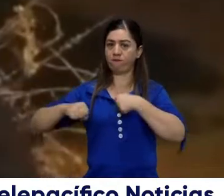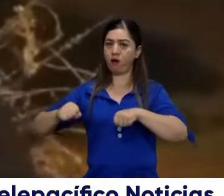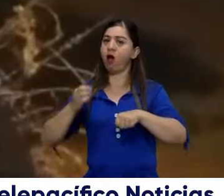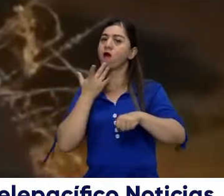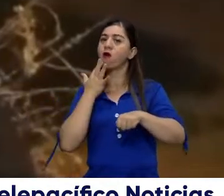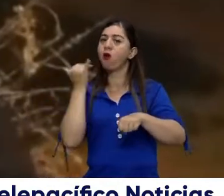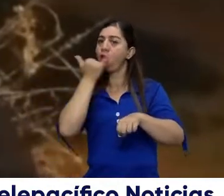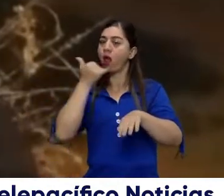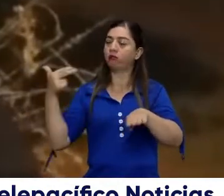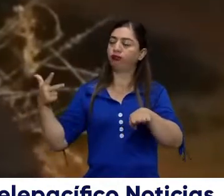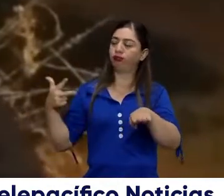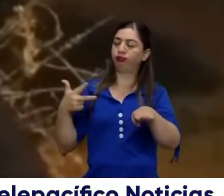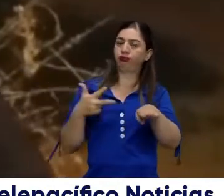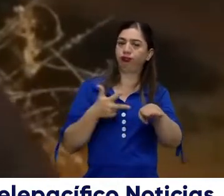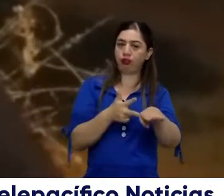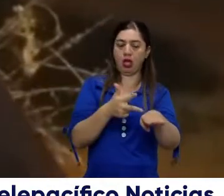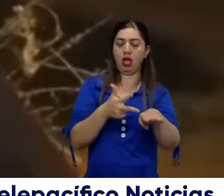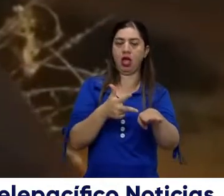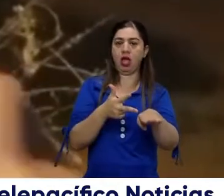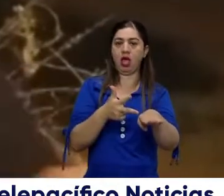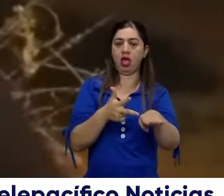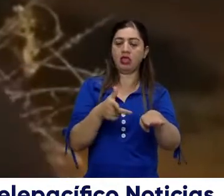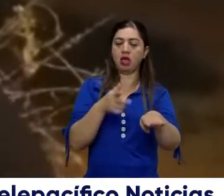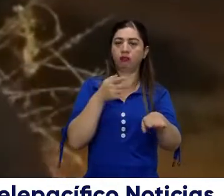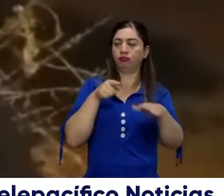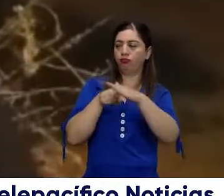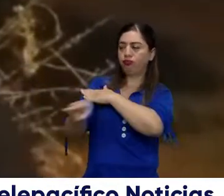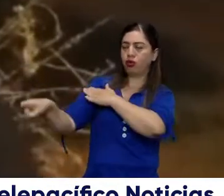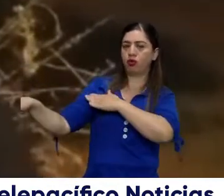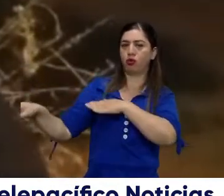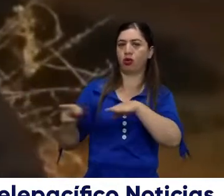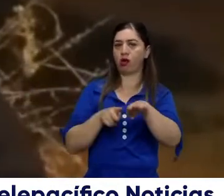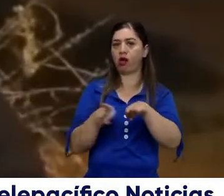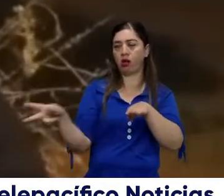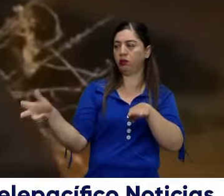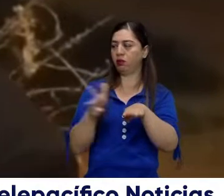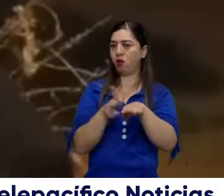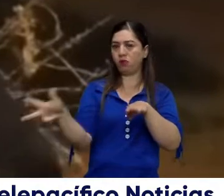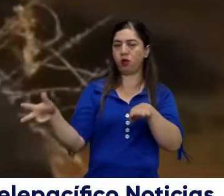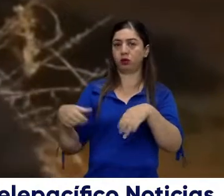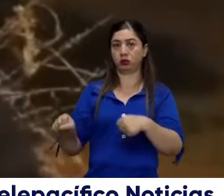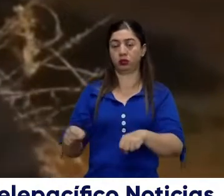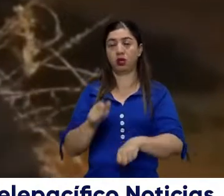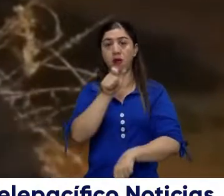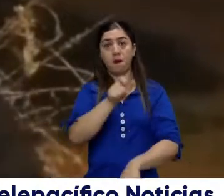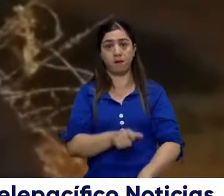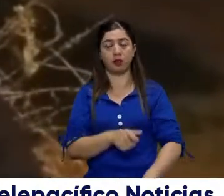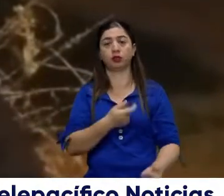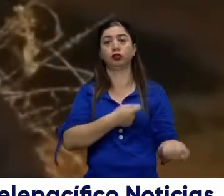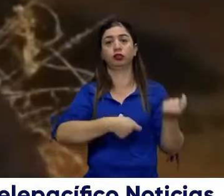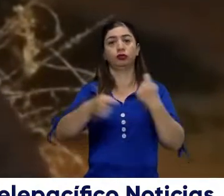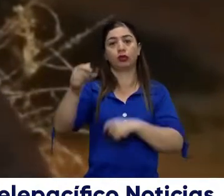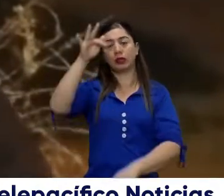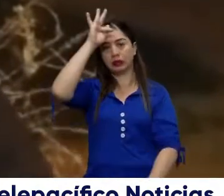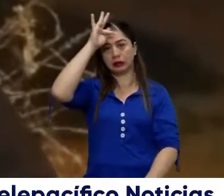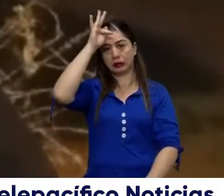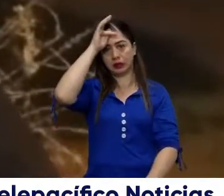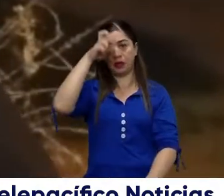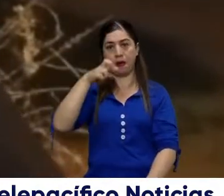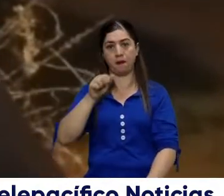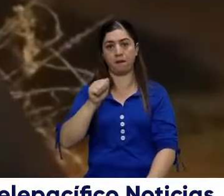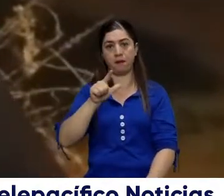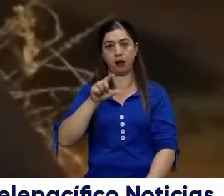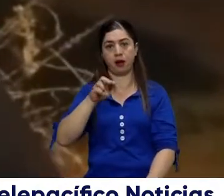azul, el cual huye del lugar de los hechos. Importante señalar que una de estas personas quedó lesionada y fue remitida a la clínica Palma Real,